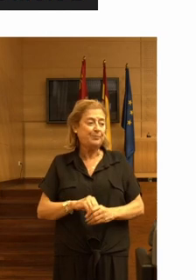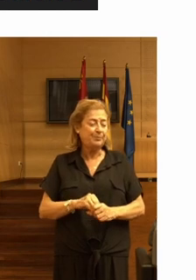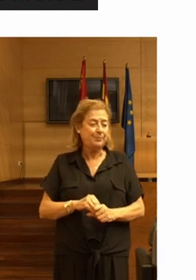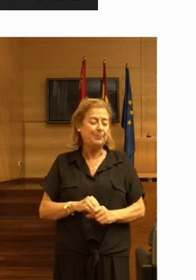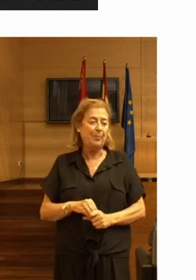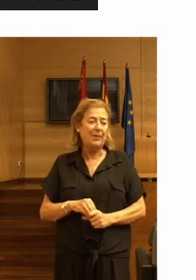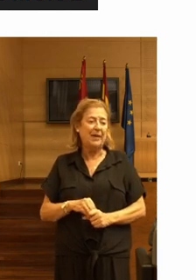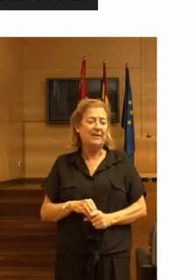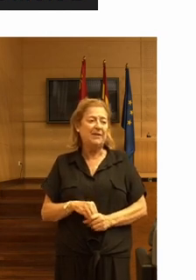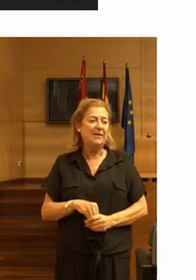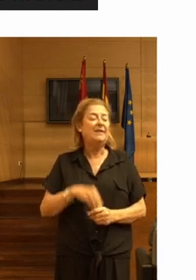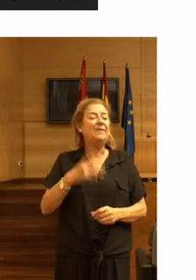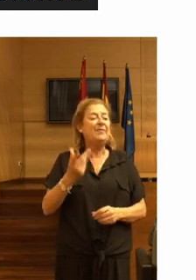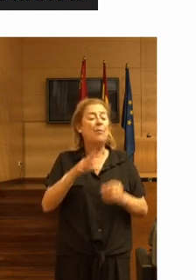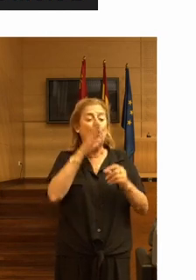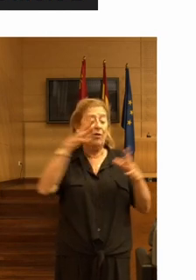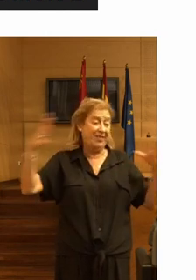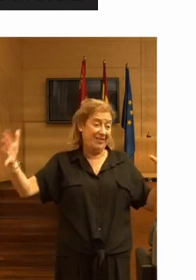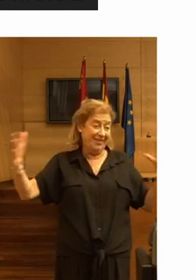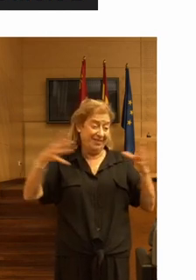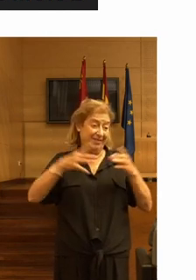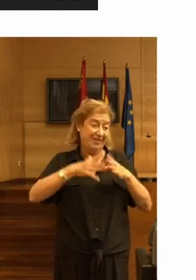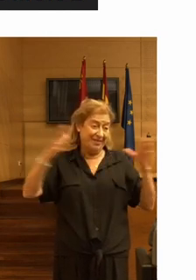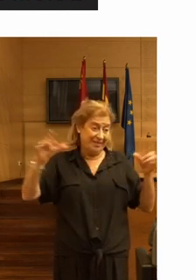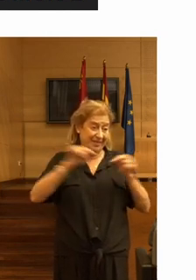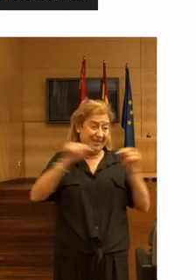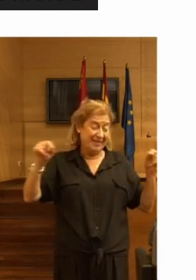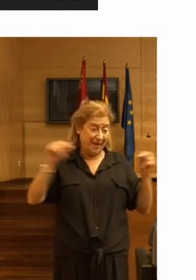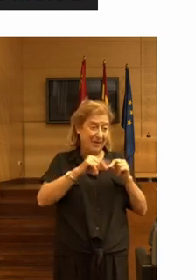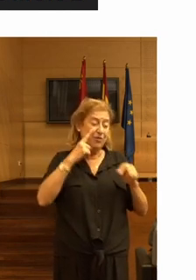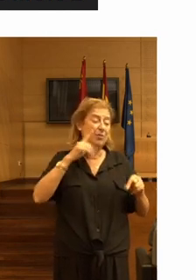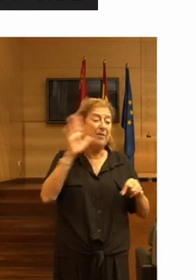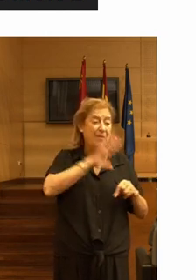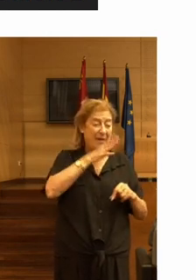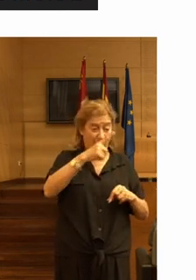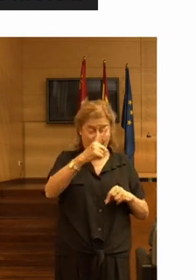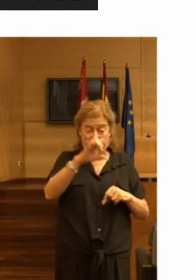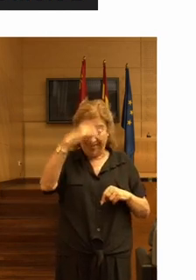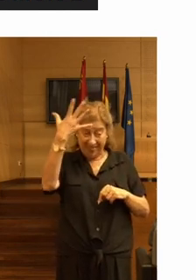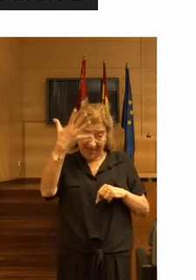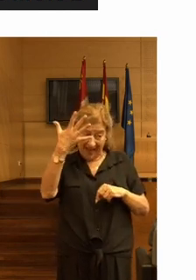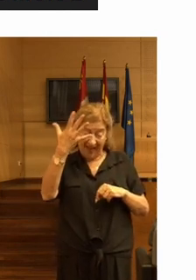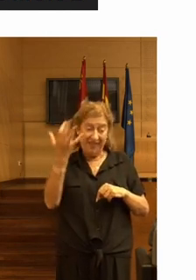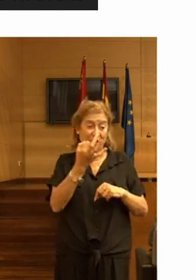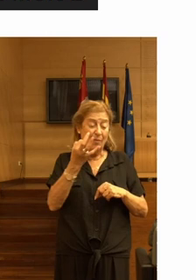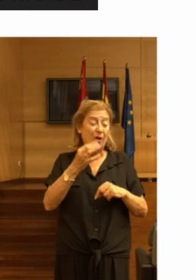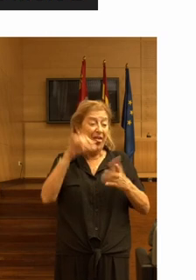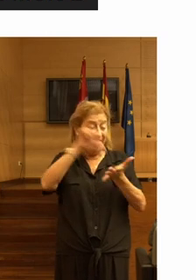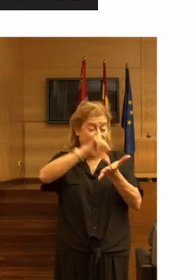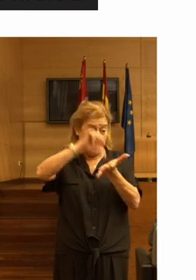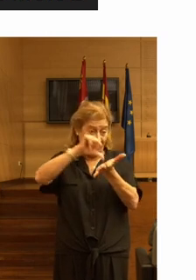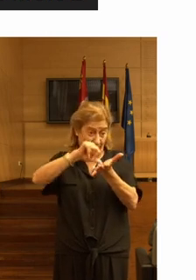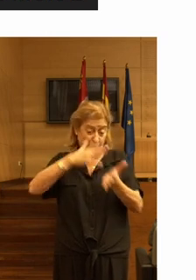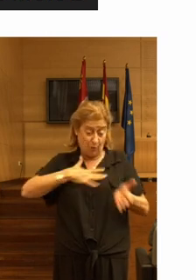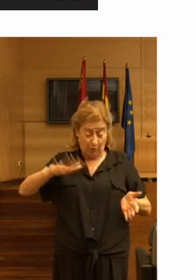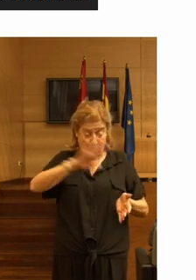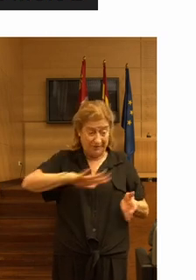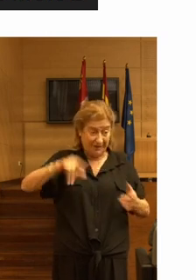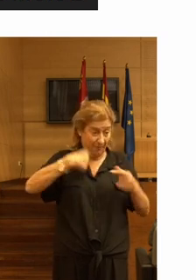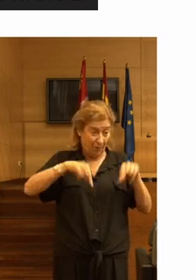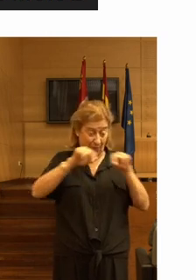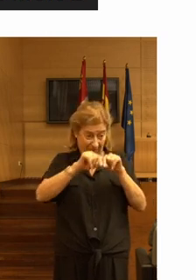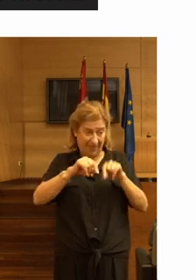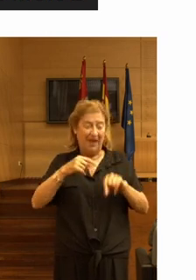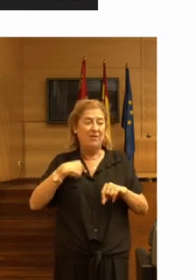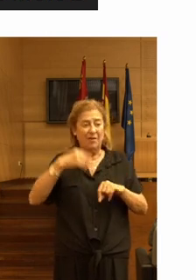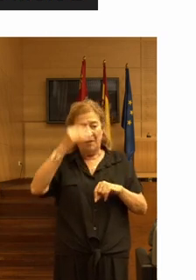bastante natural. Tamaño, y esto sí que es algo que me parece interesante para hacernos una idea de cómo son los centros en nuestras provincias, y yo supongo